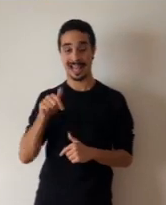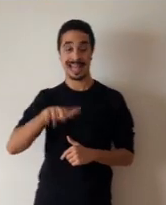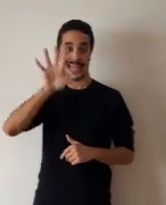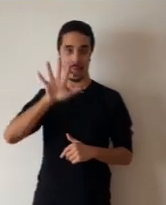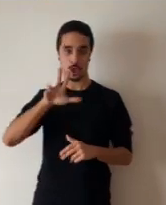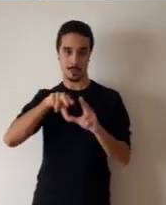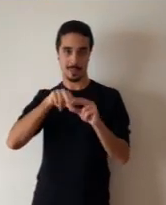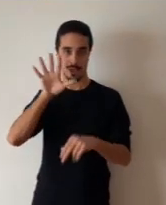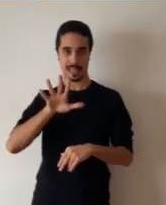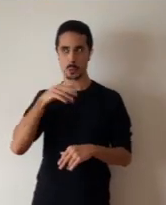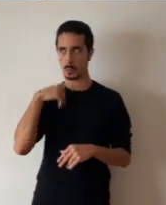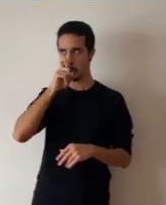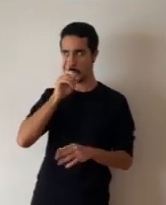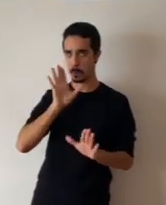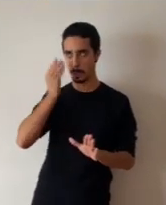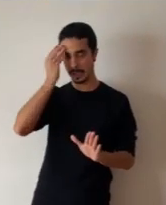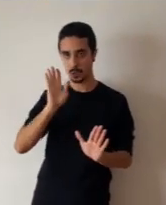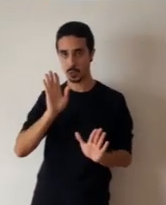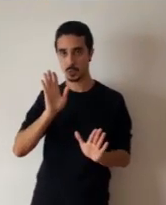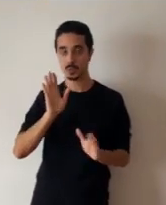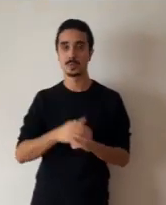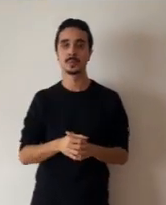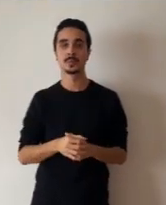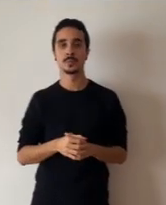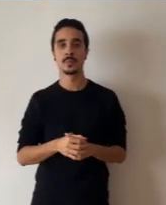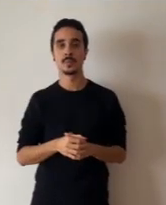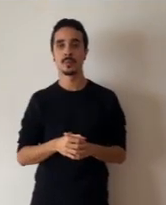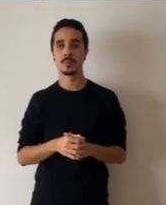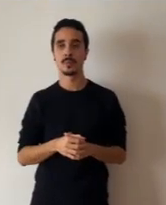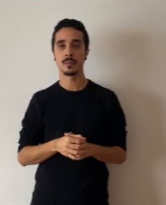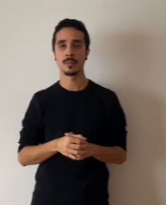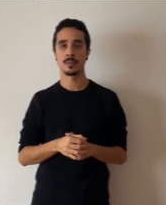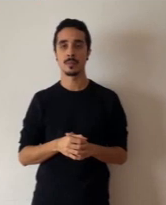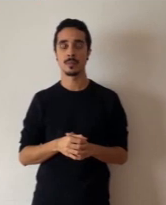es el quinto, creo recordar que hacemos.